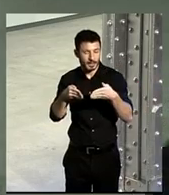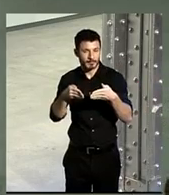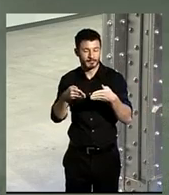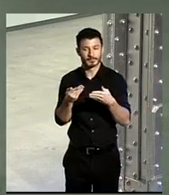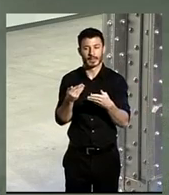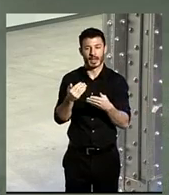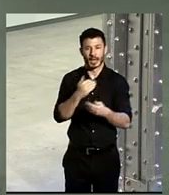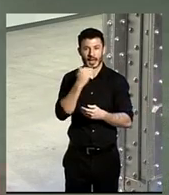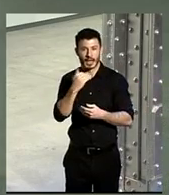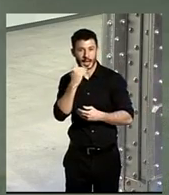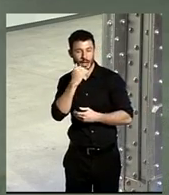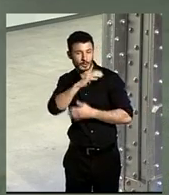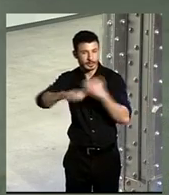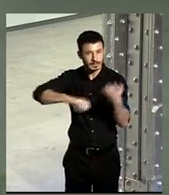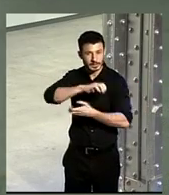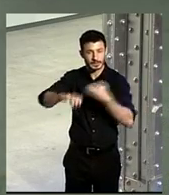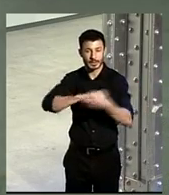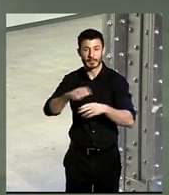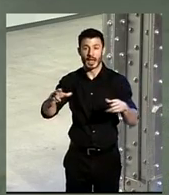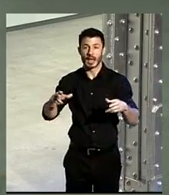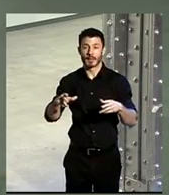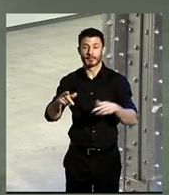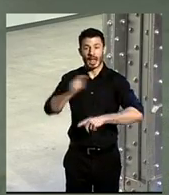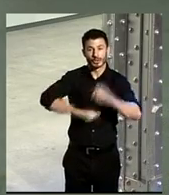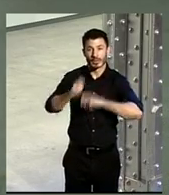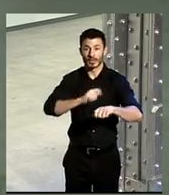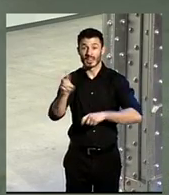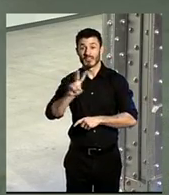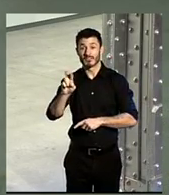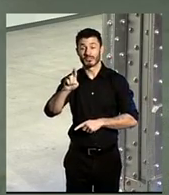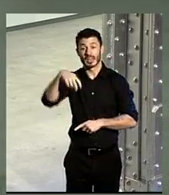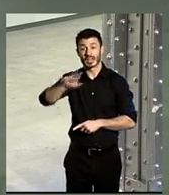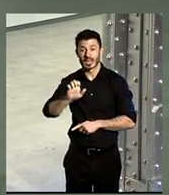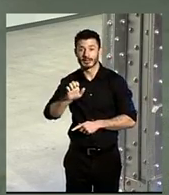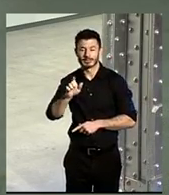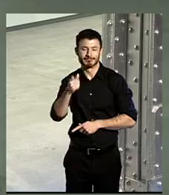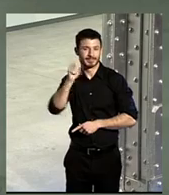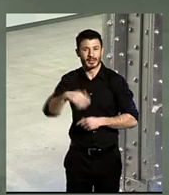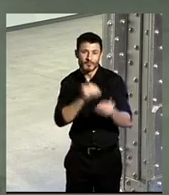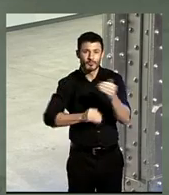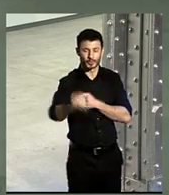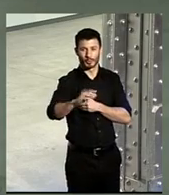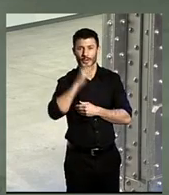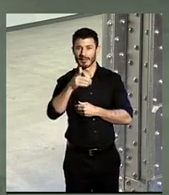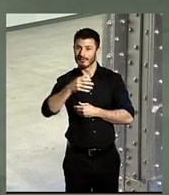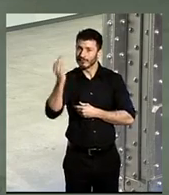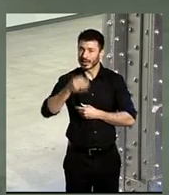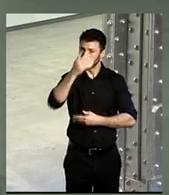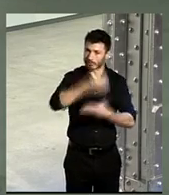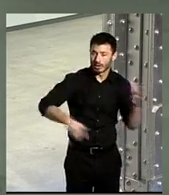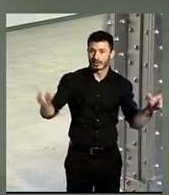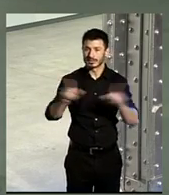es la asociación de Verne y el futuro. Porque es cierto que los medios de comunicación con mucha facilidad hablan de Verne como un